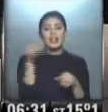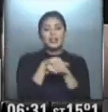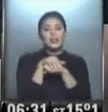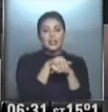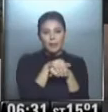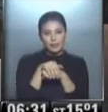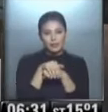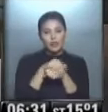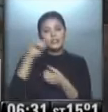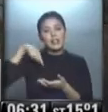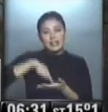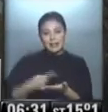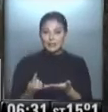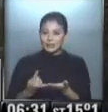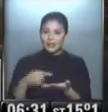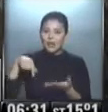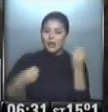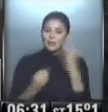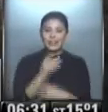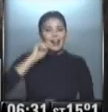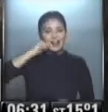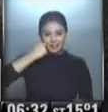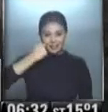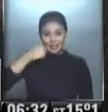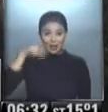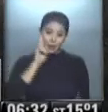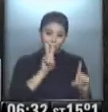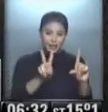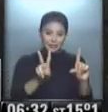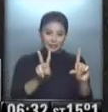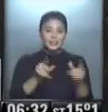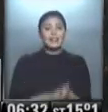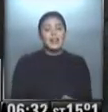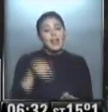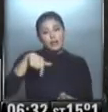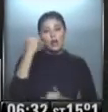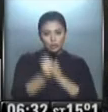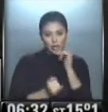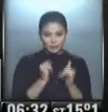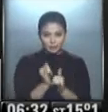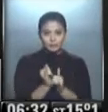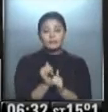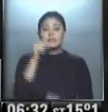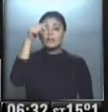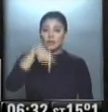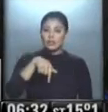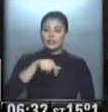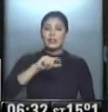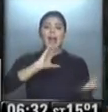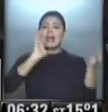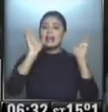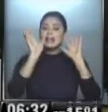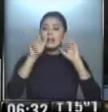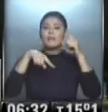Queridísimos amigos, en la ciudad de Buenos Aires la mañana es muy agradable, allí lo tenemos. Y vamos a anticiparles ya el